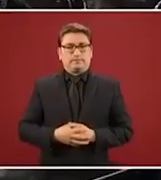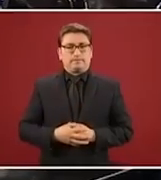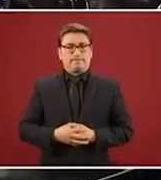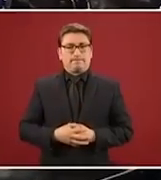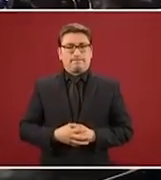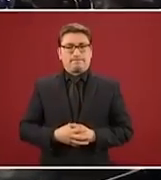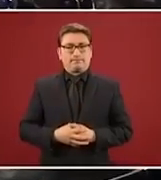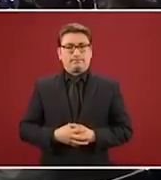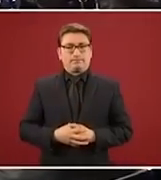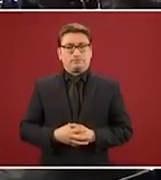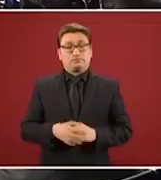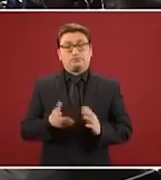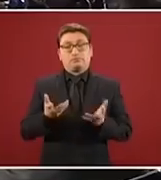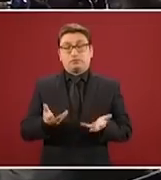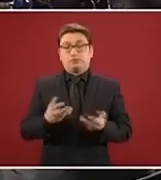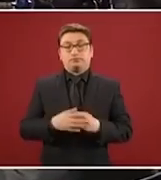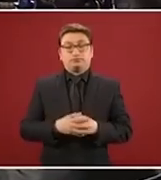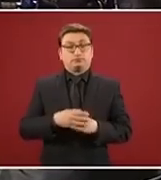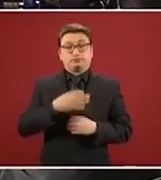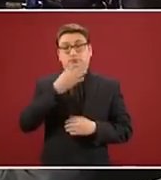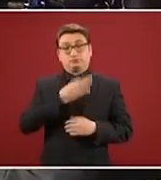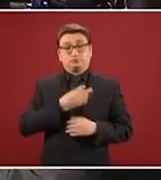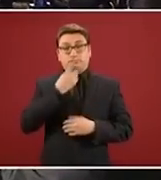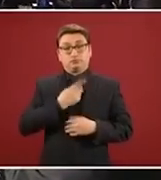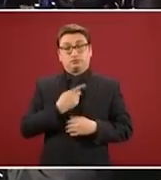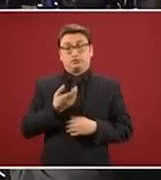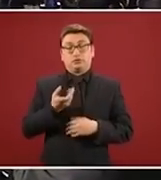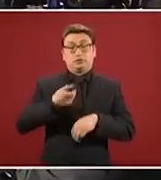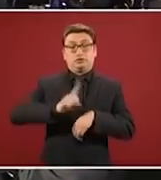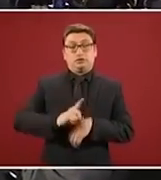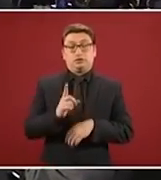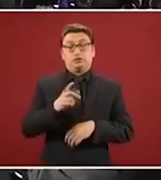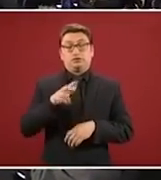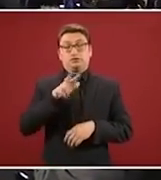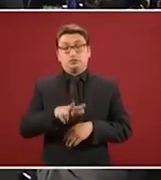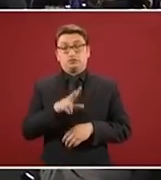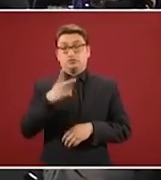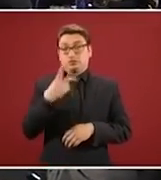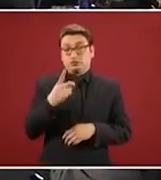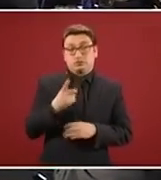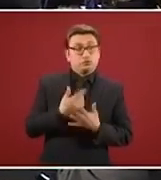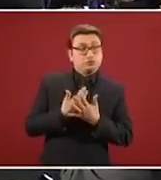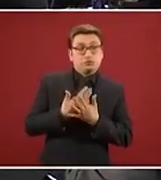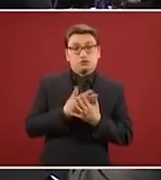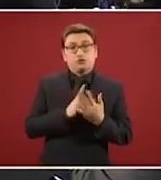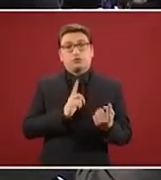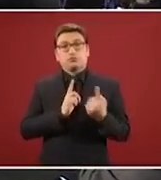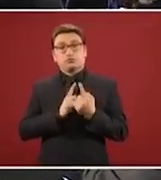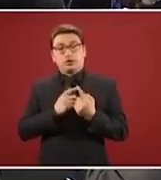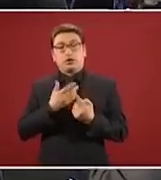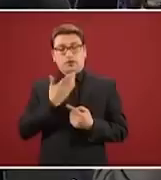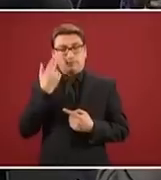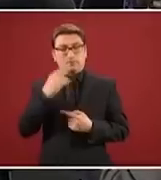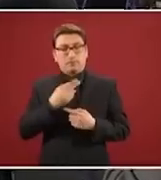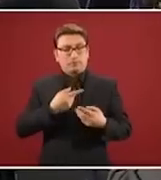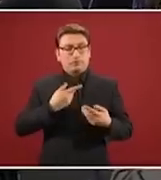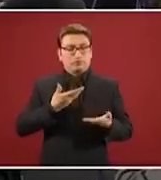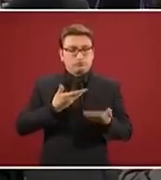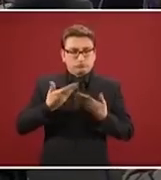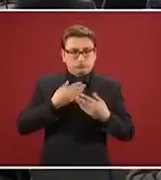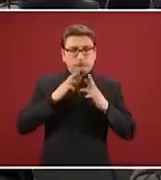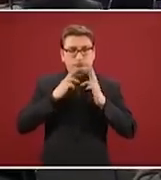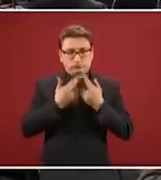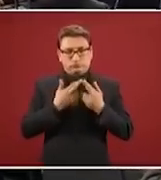pues no nos dijeron ya quieres el día 18 de diciembre pero esperamos que pronto reporte y podamos tener esa reunión de